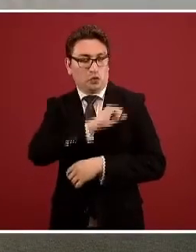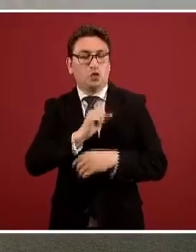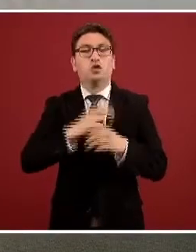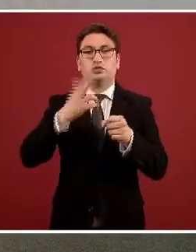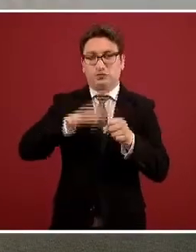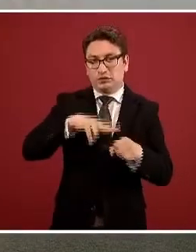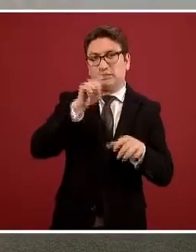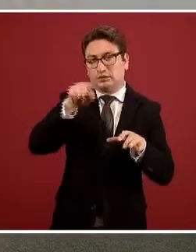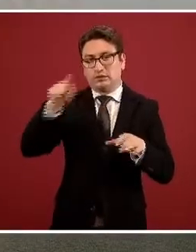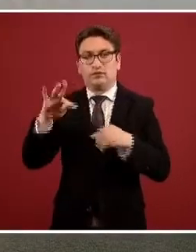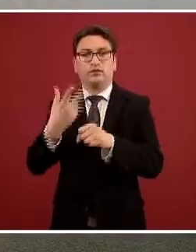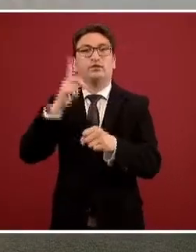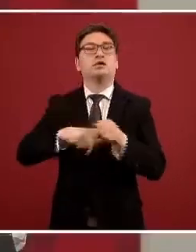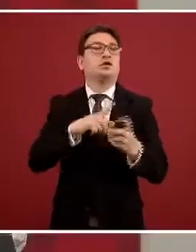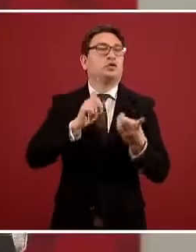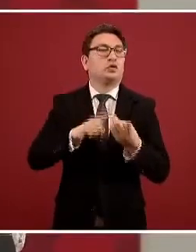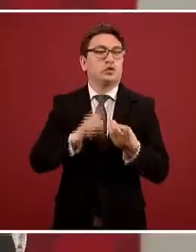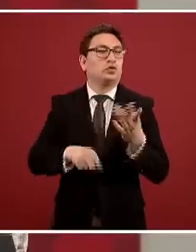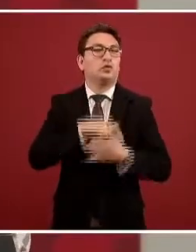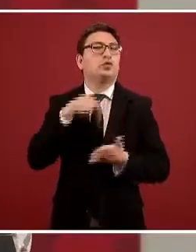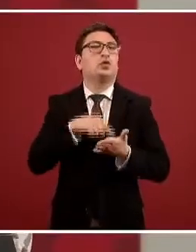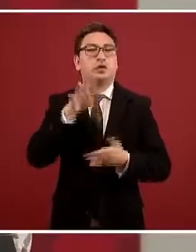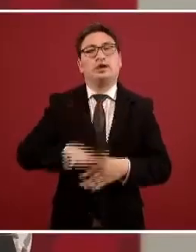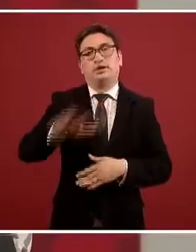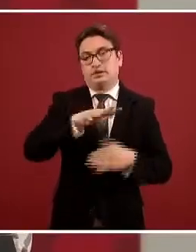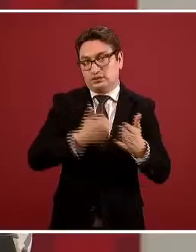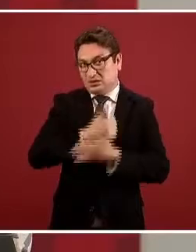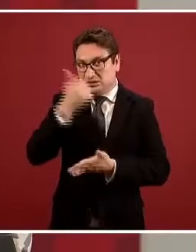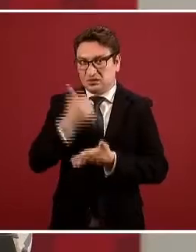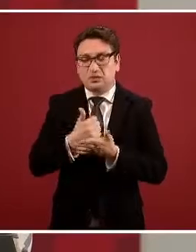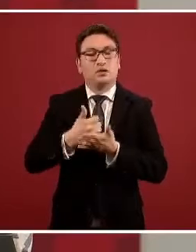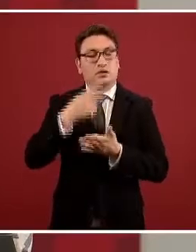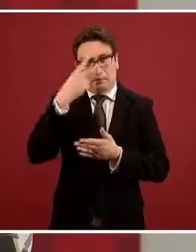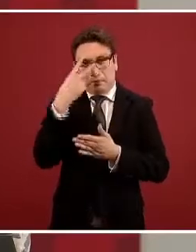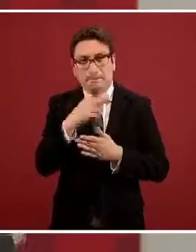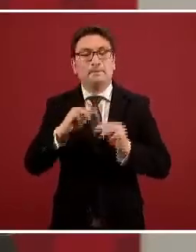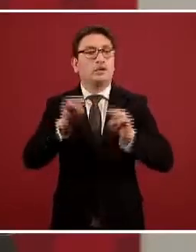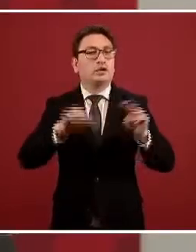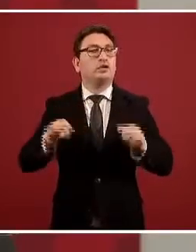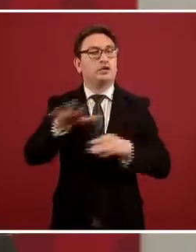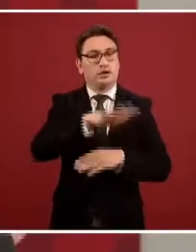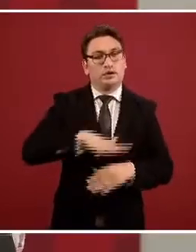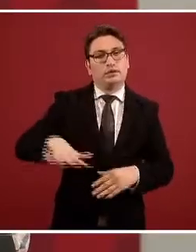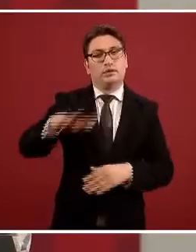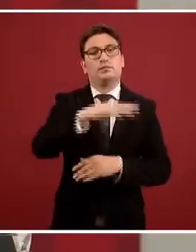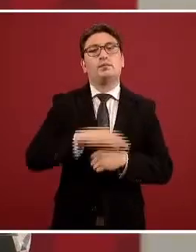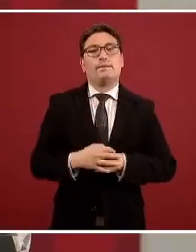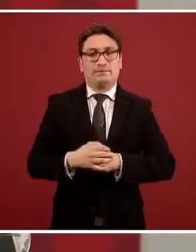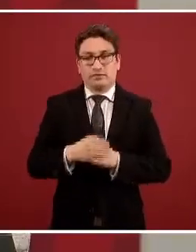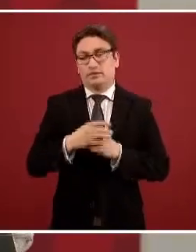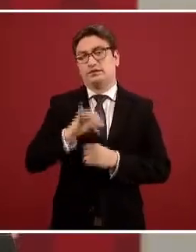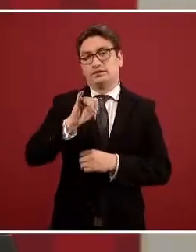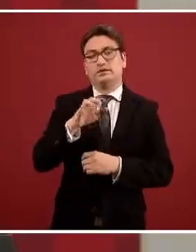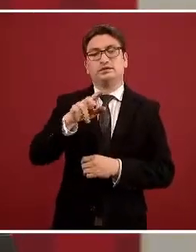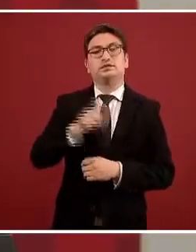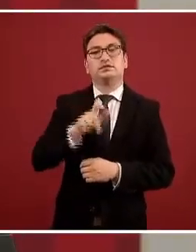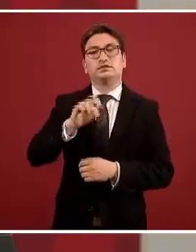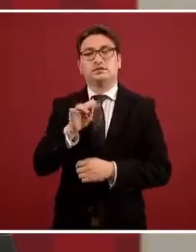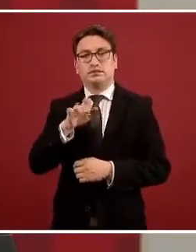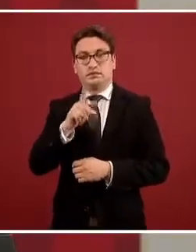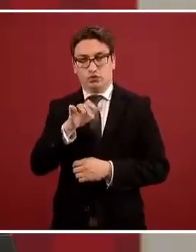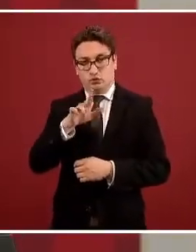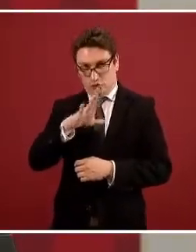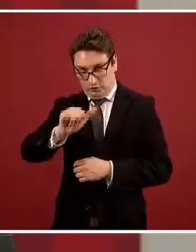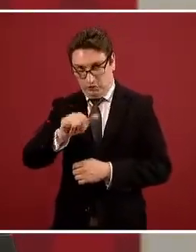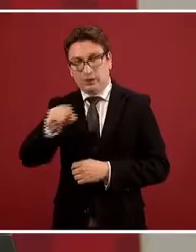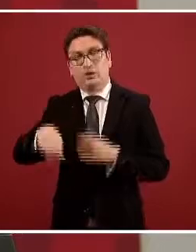enorme mayoría están en la zona metropolitana del Valle de México, o un poquito más allá, el de Iztapaluca, pero lo que